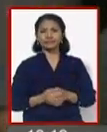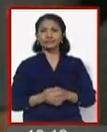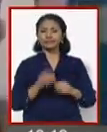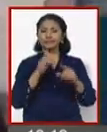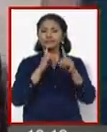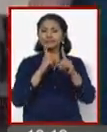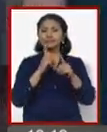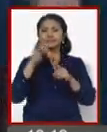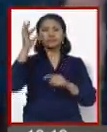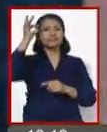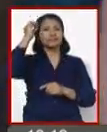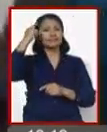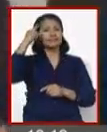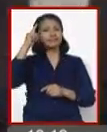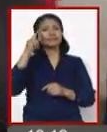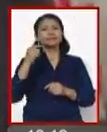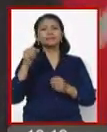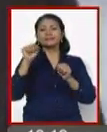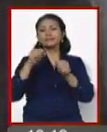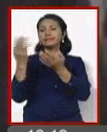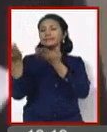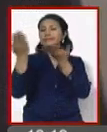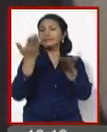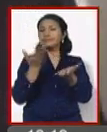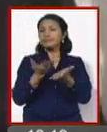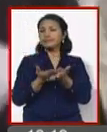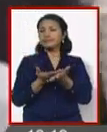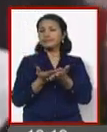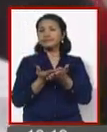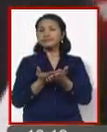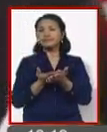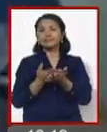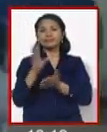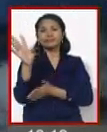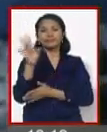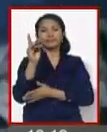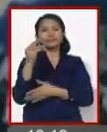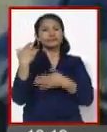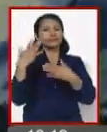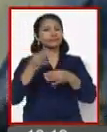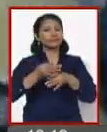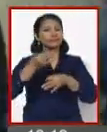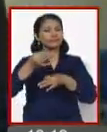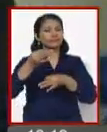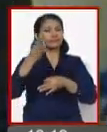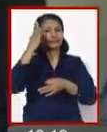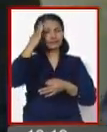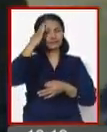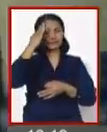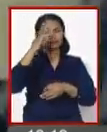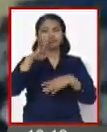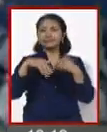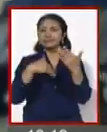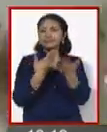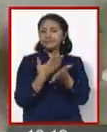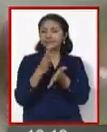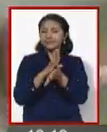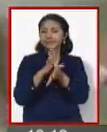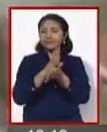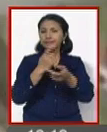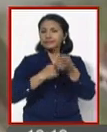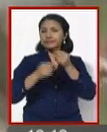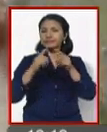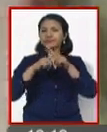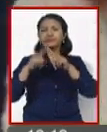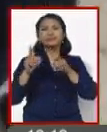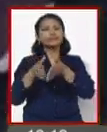una orden fiscal para que sea traída vía Cancillería. Eso se ha retrasado. Sabemos que es todo un trámite,